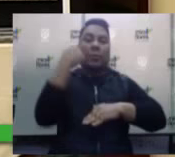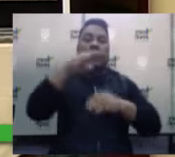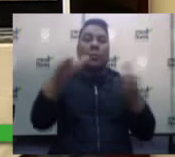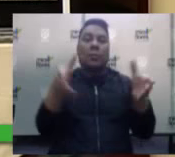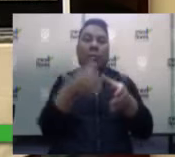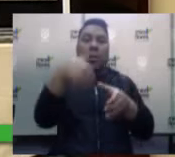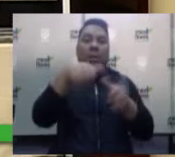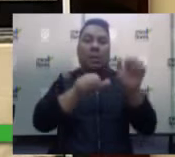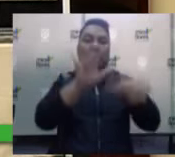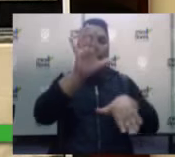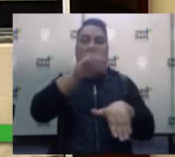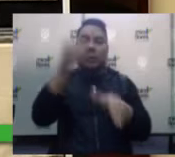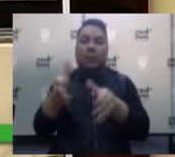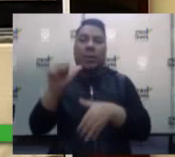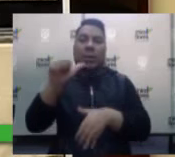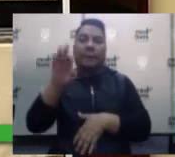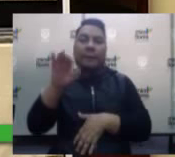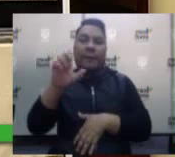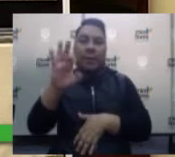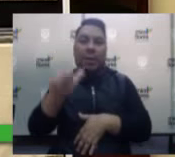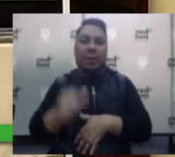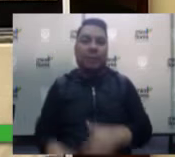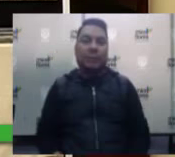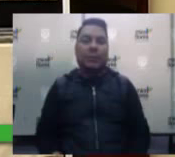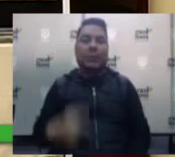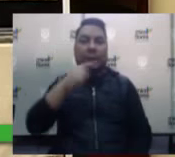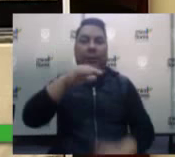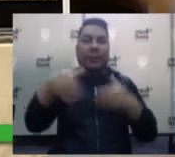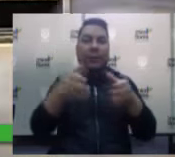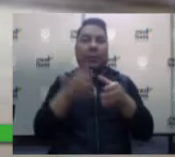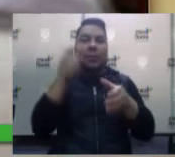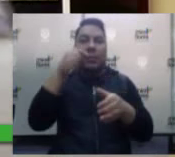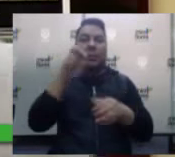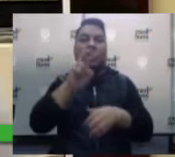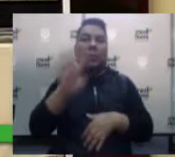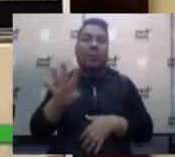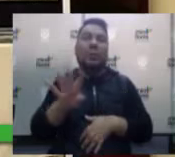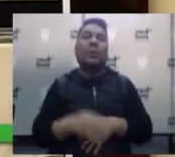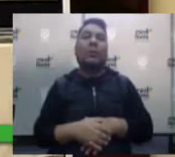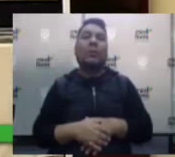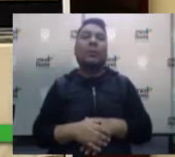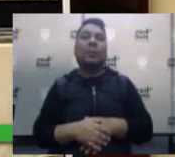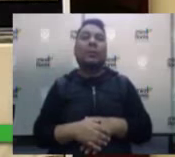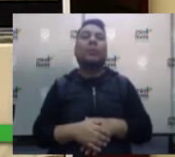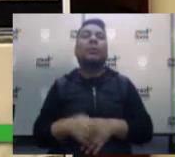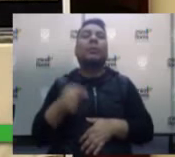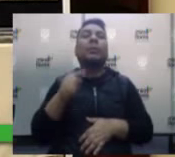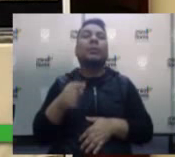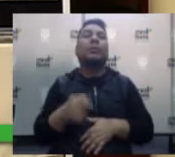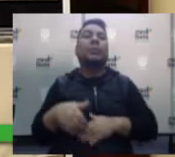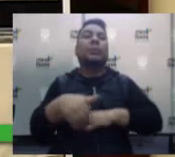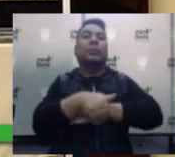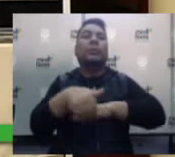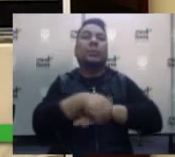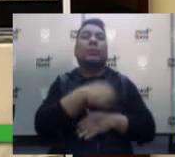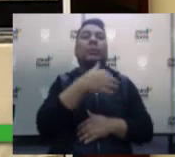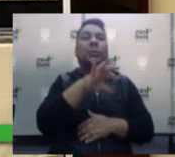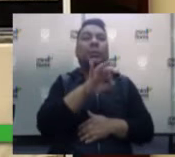Encinas. La letra D. Ahora la ubicación número 24, Alfredo Benavides, cuadra 19, frente al